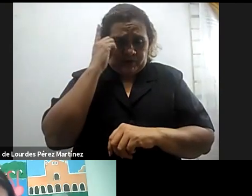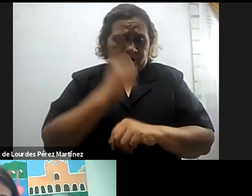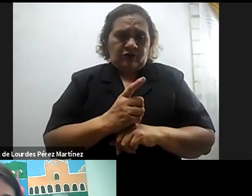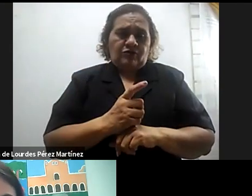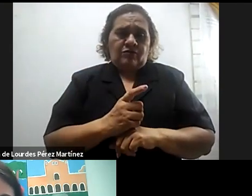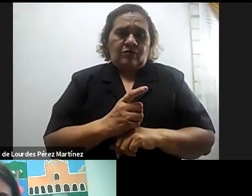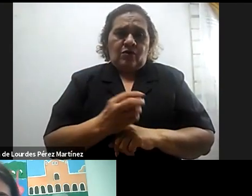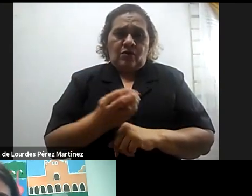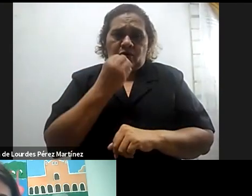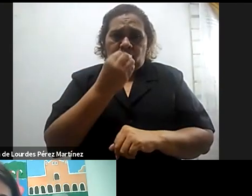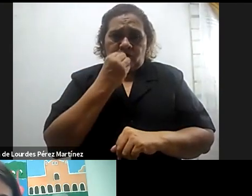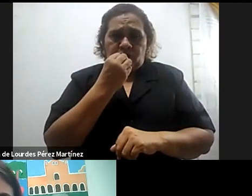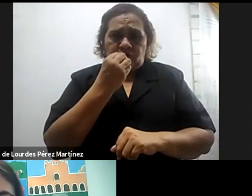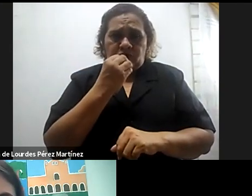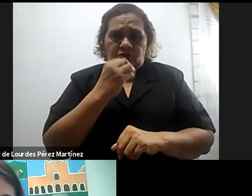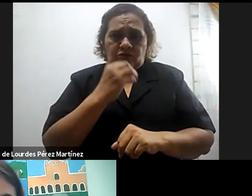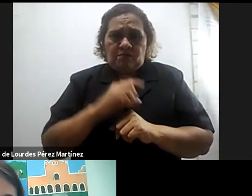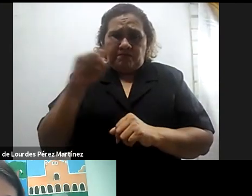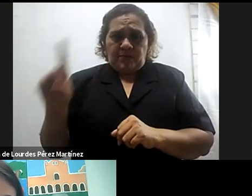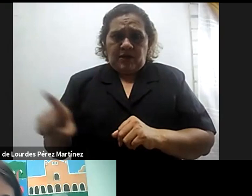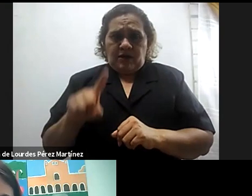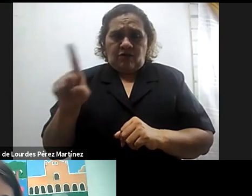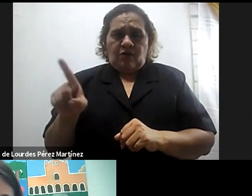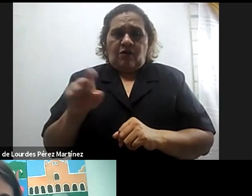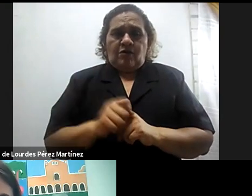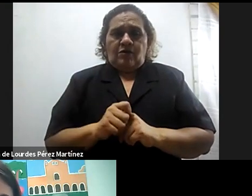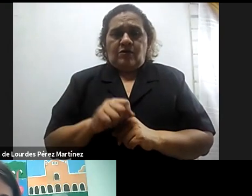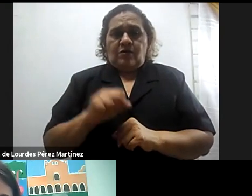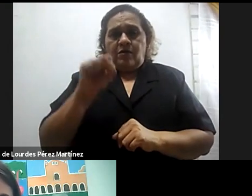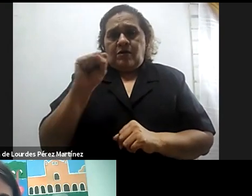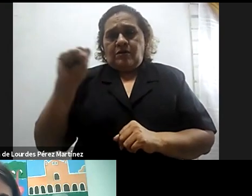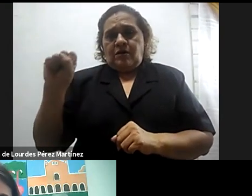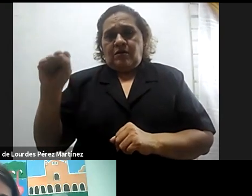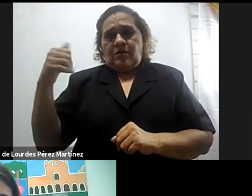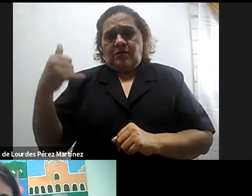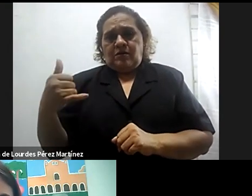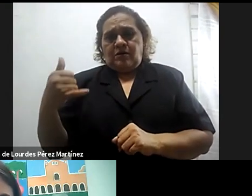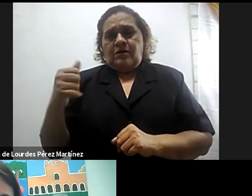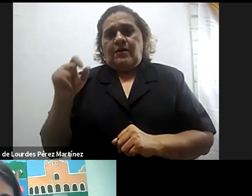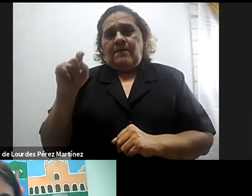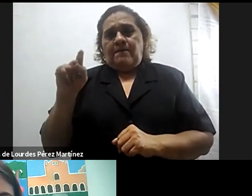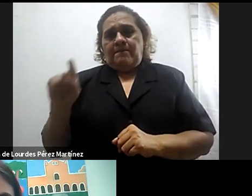corrida, ¿no? Sí, lo Ahí acabo de está. poner en el chat, es dirección de nutrición